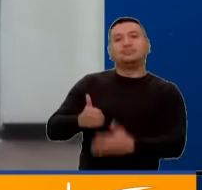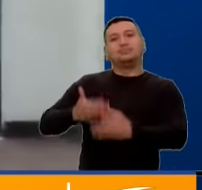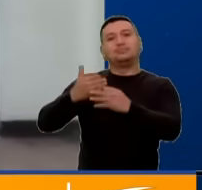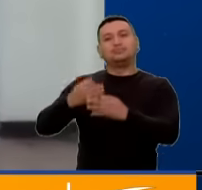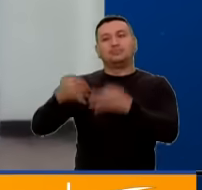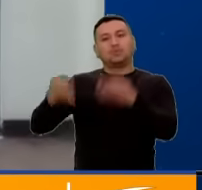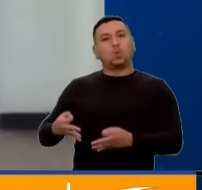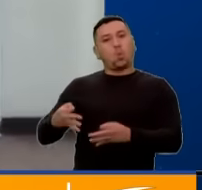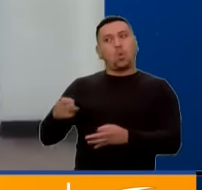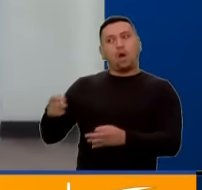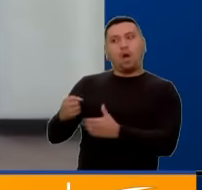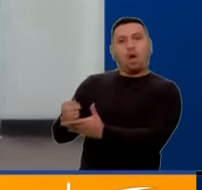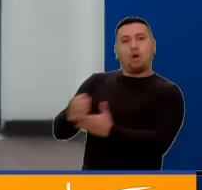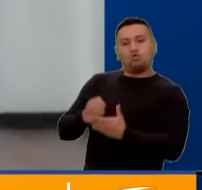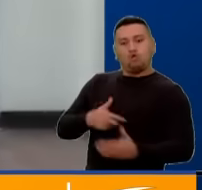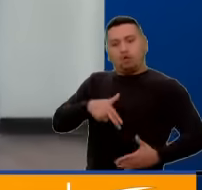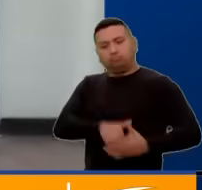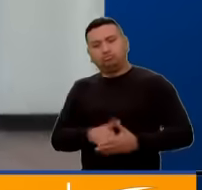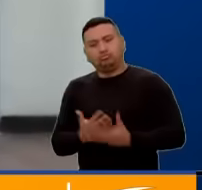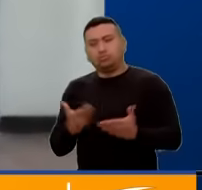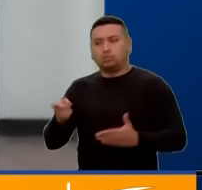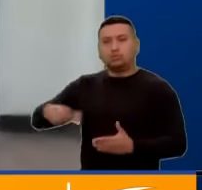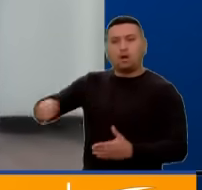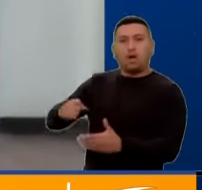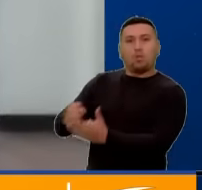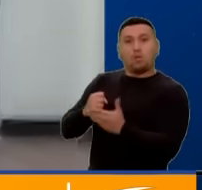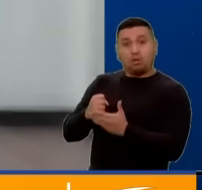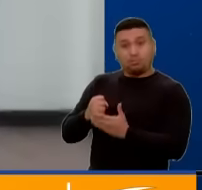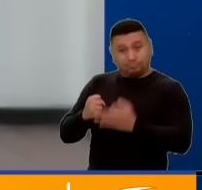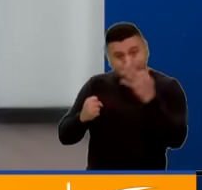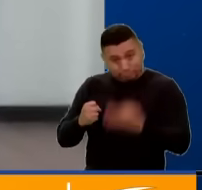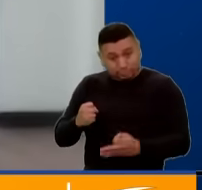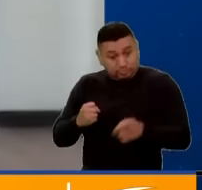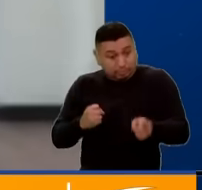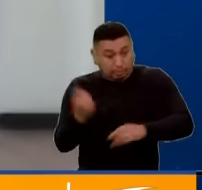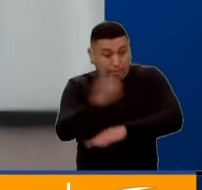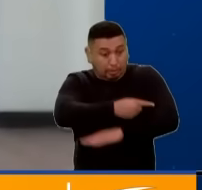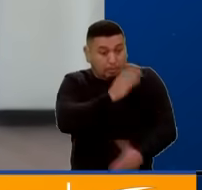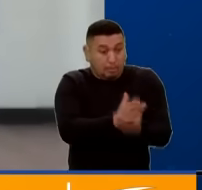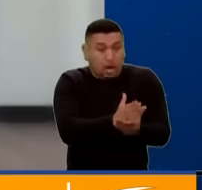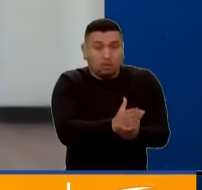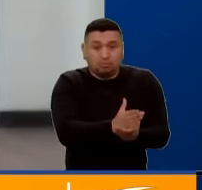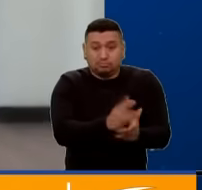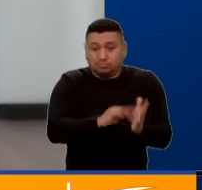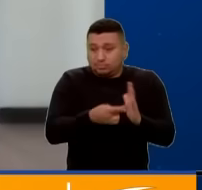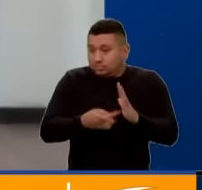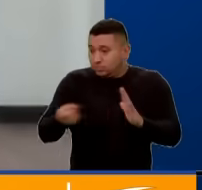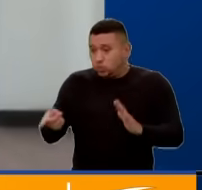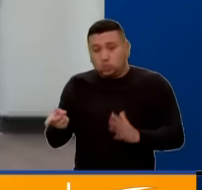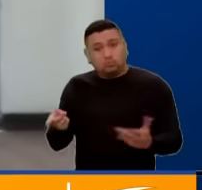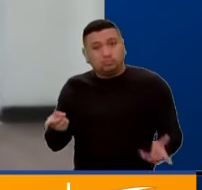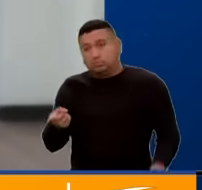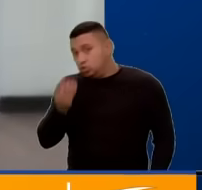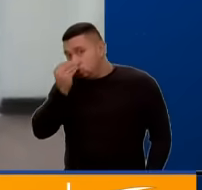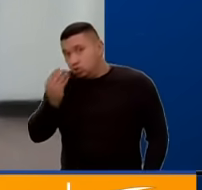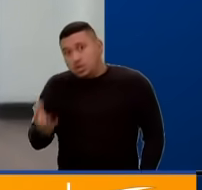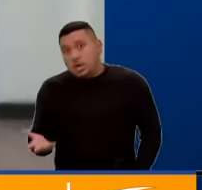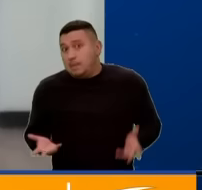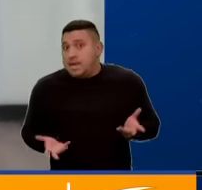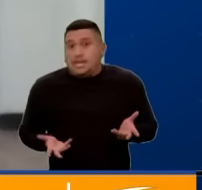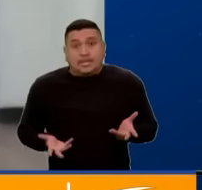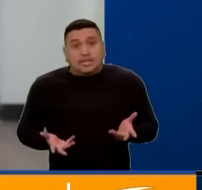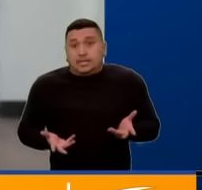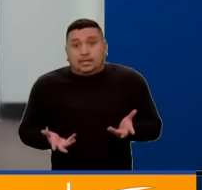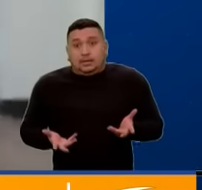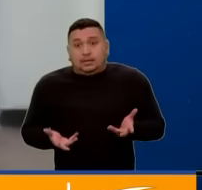sobre una vía de Arauca, toda vez que estos hombres salen bastantes y muy fuertemente armados. Pedirles realmente que tengan en